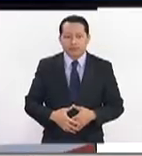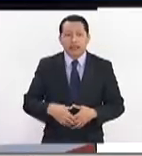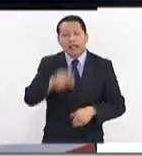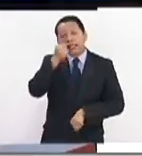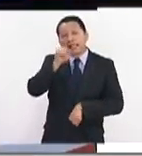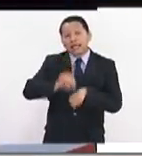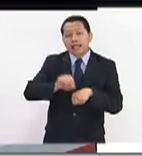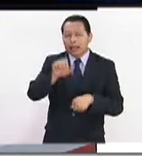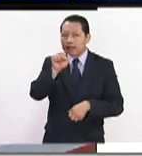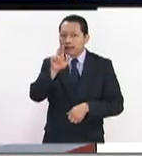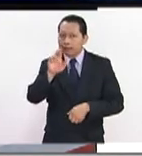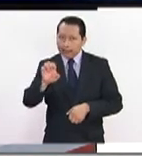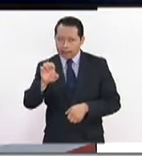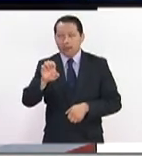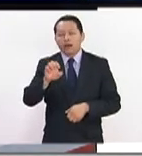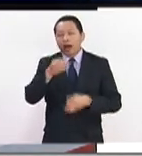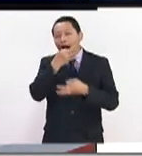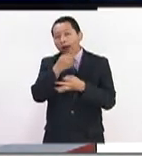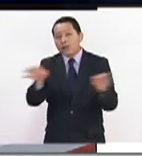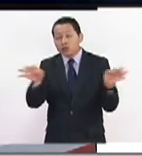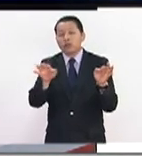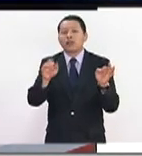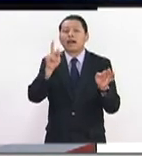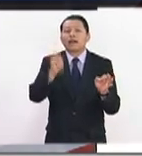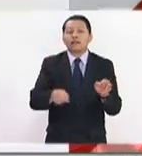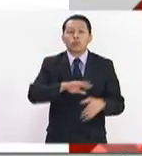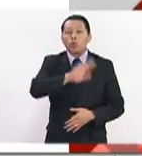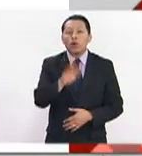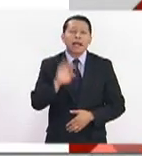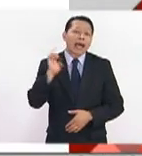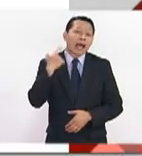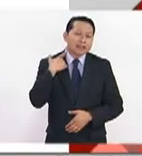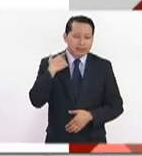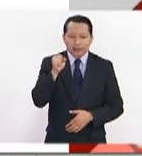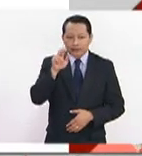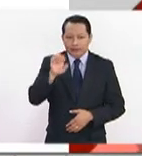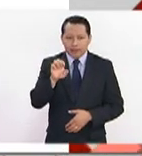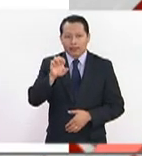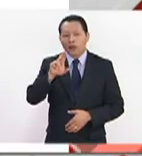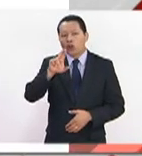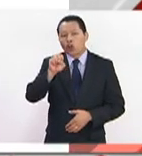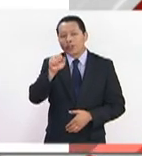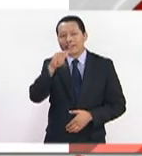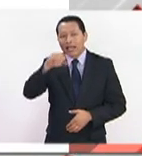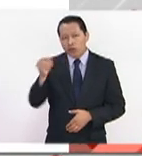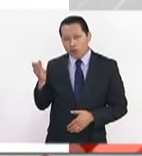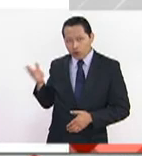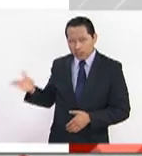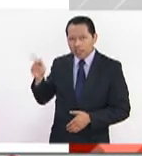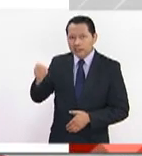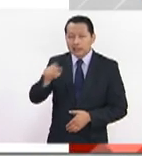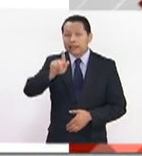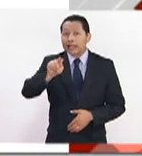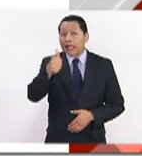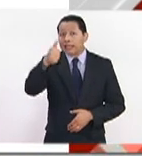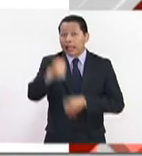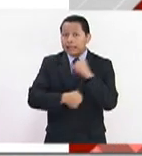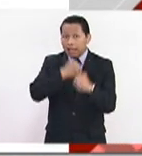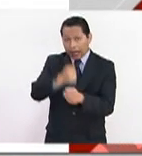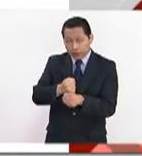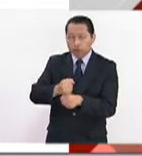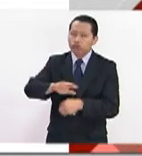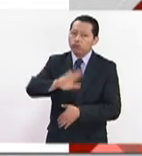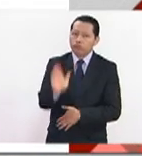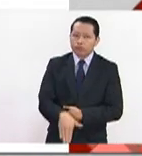La Secretaría de Relaciones Exteriores informó de la muerte de la ex canciller Rosario Green Macías a la edad de 76 años.